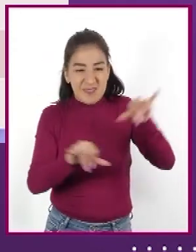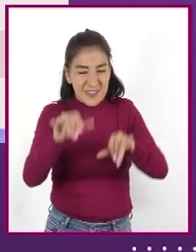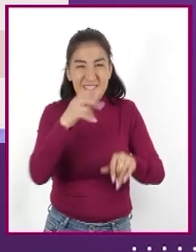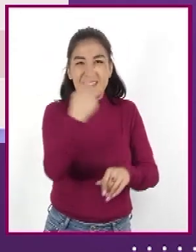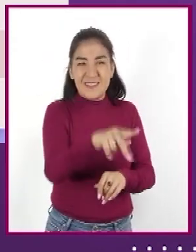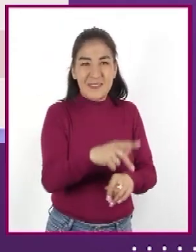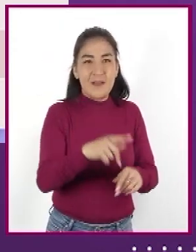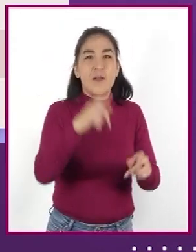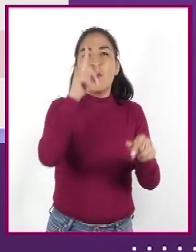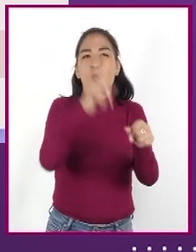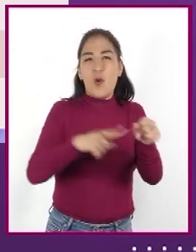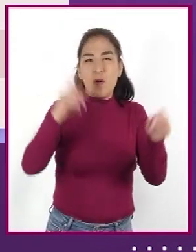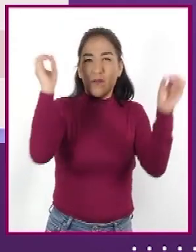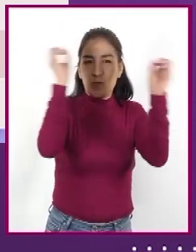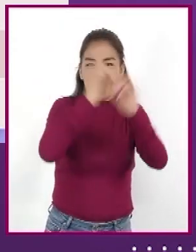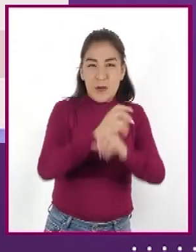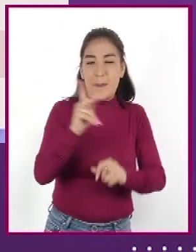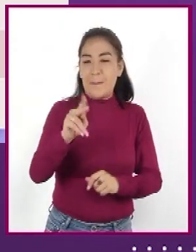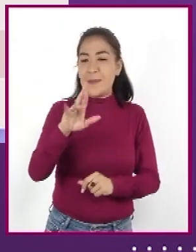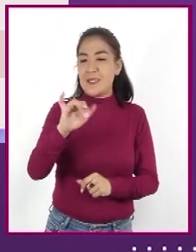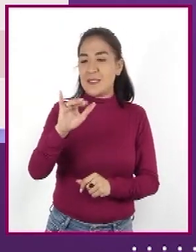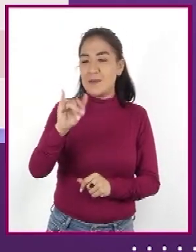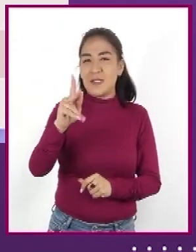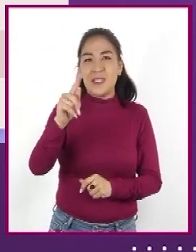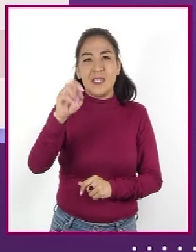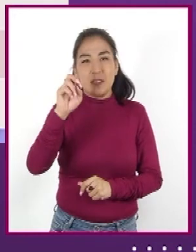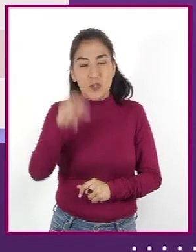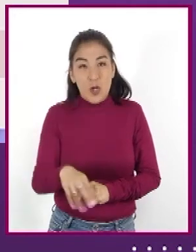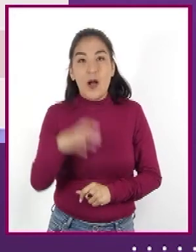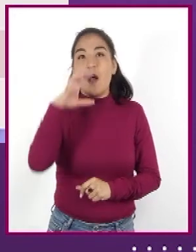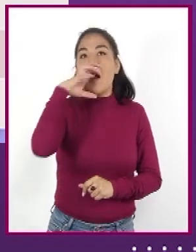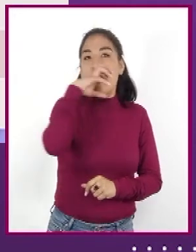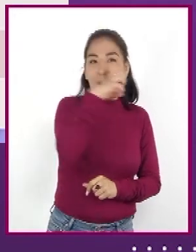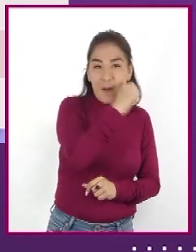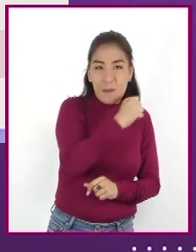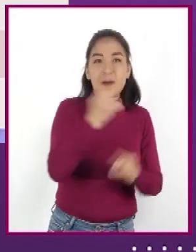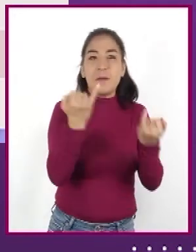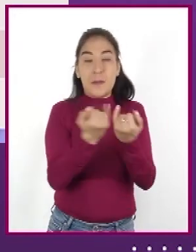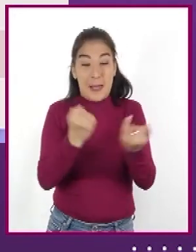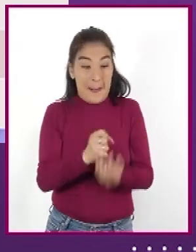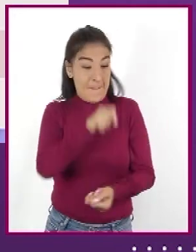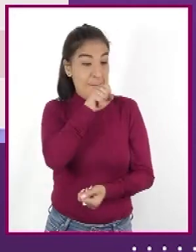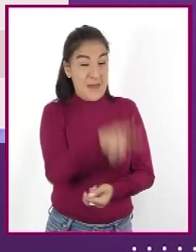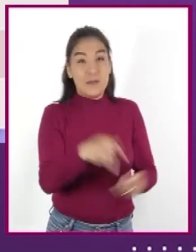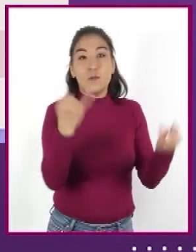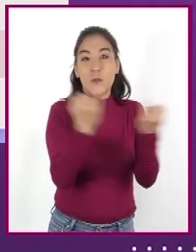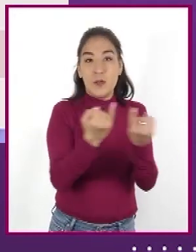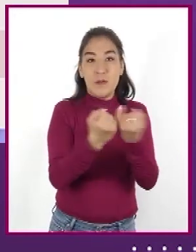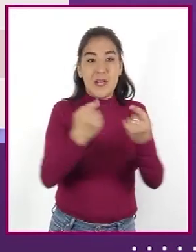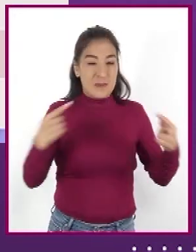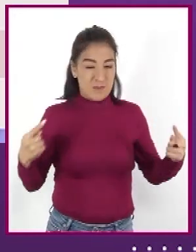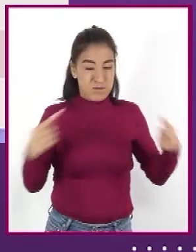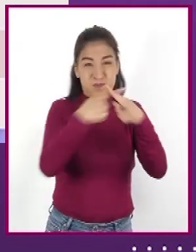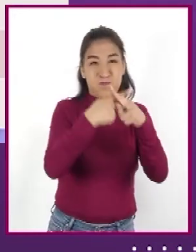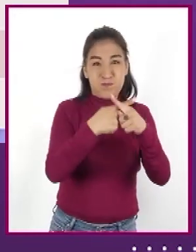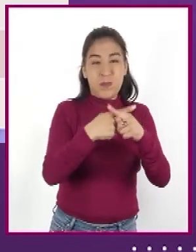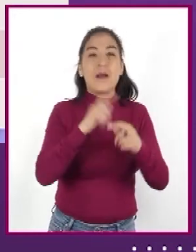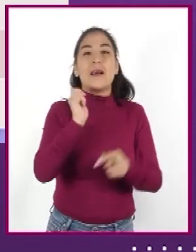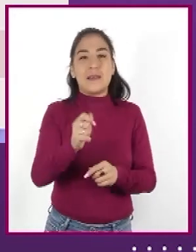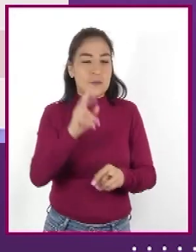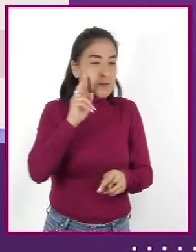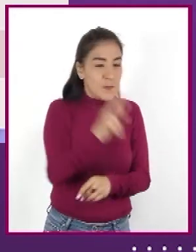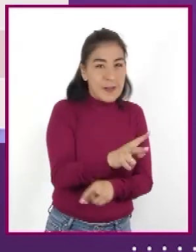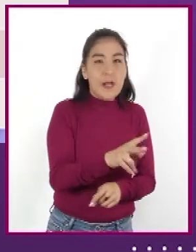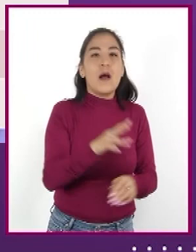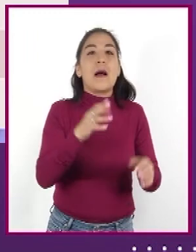oxidación, precipitación, producción de calor, y si este se efectúa en un corto, mediano o